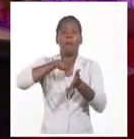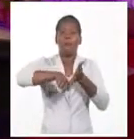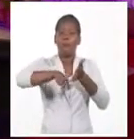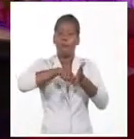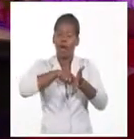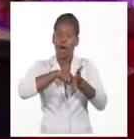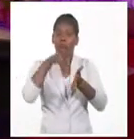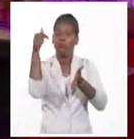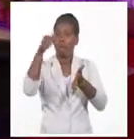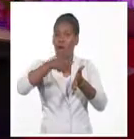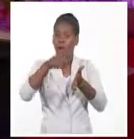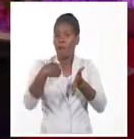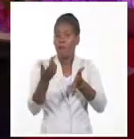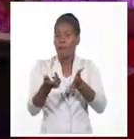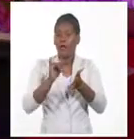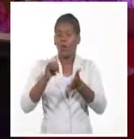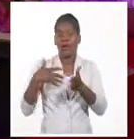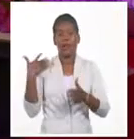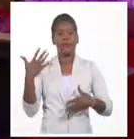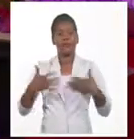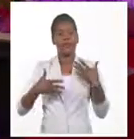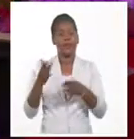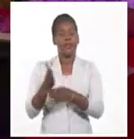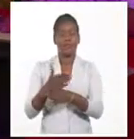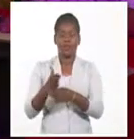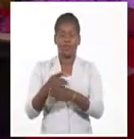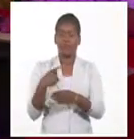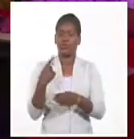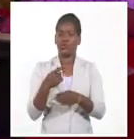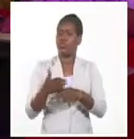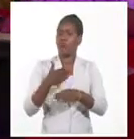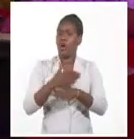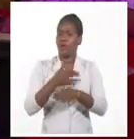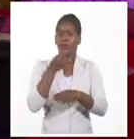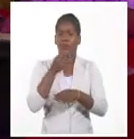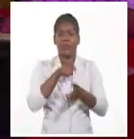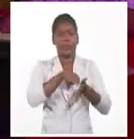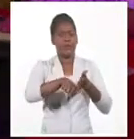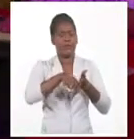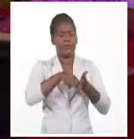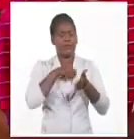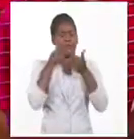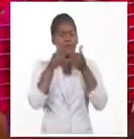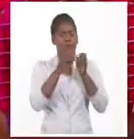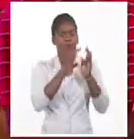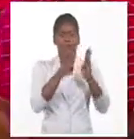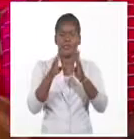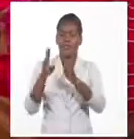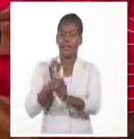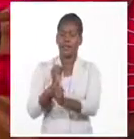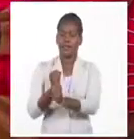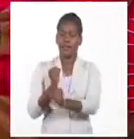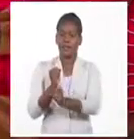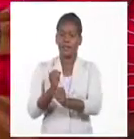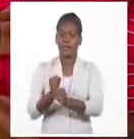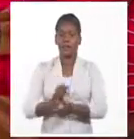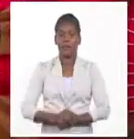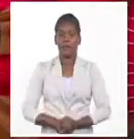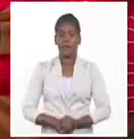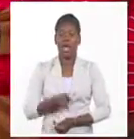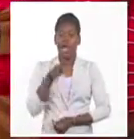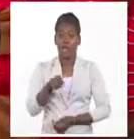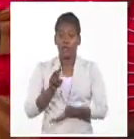de calidad, sin hacer una sola concesión, podemos llegar nosotros a esos espacios y podemos hacer esa contribución. En el encuentro se escucharon